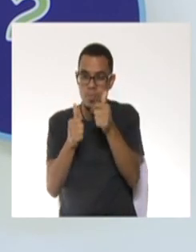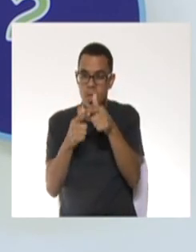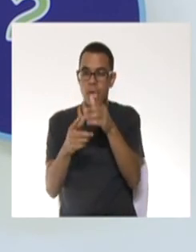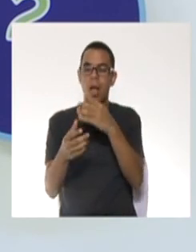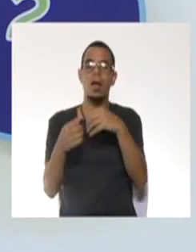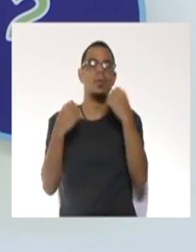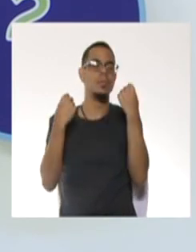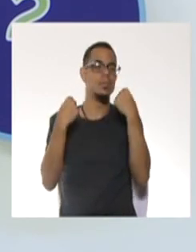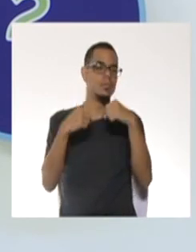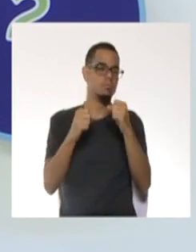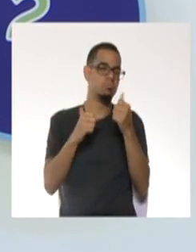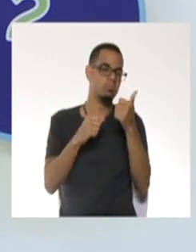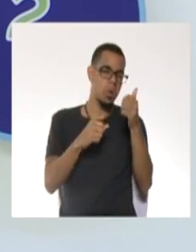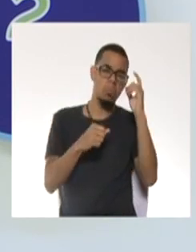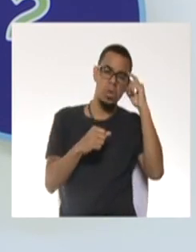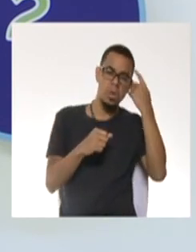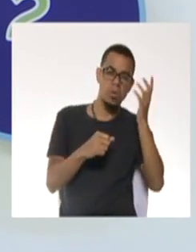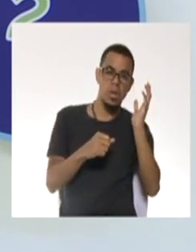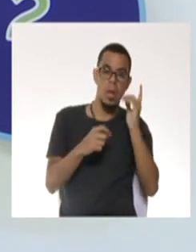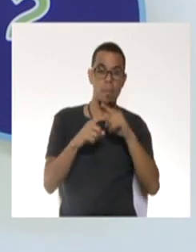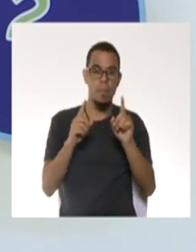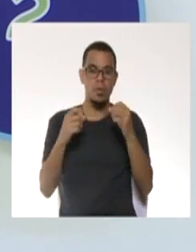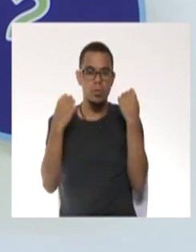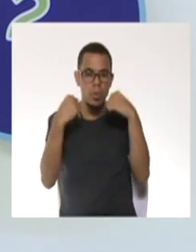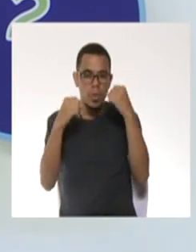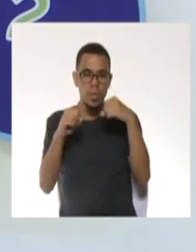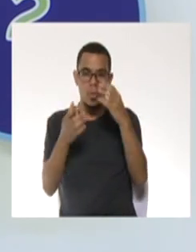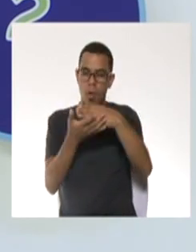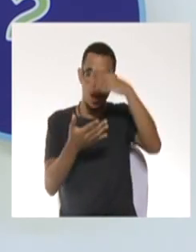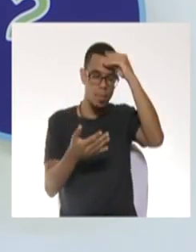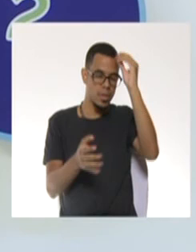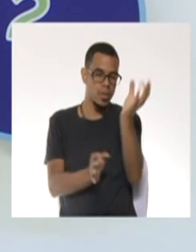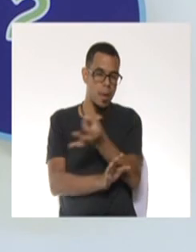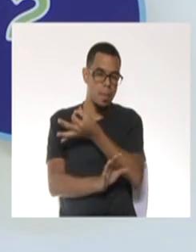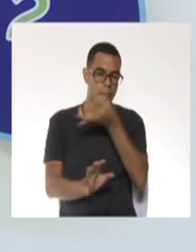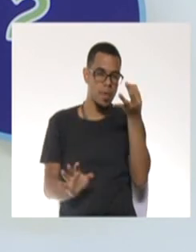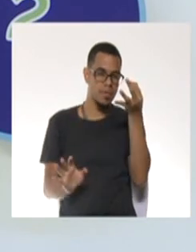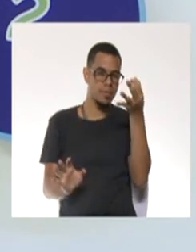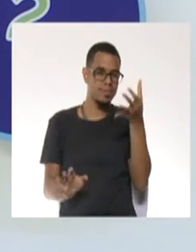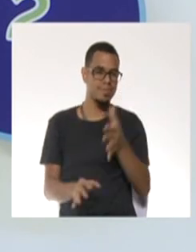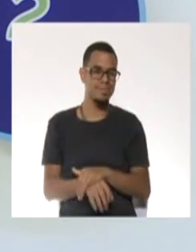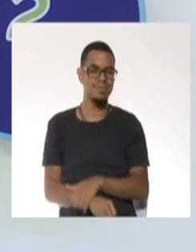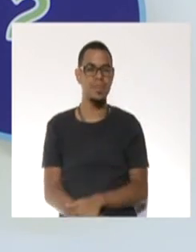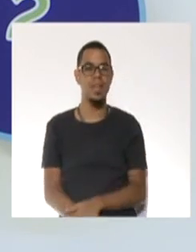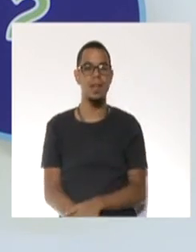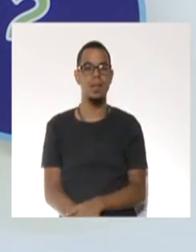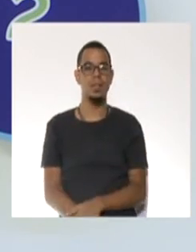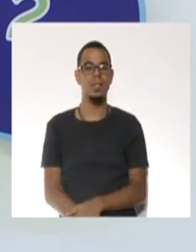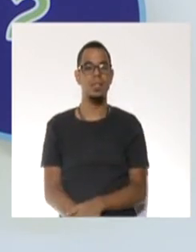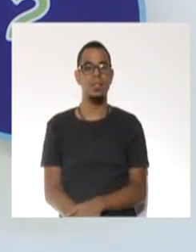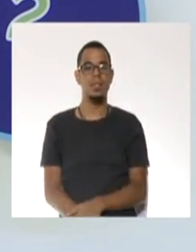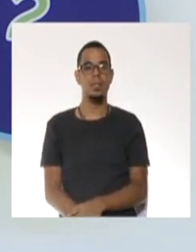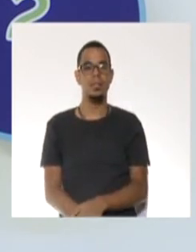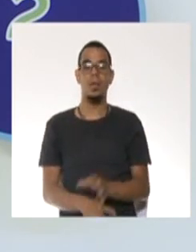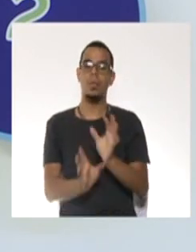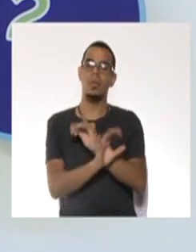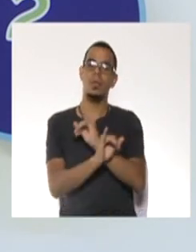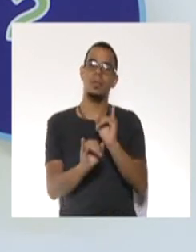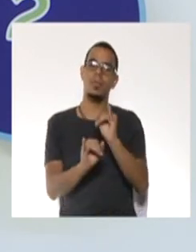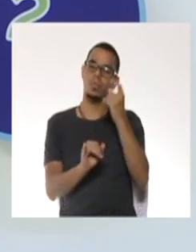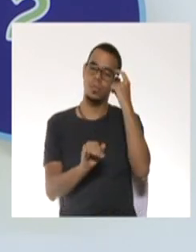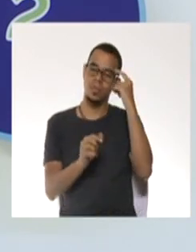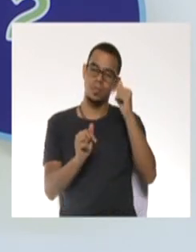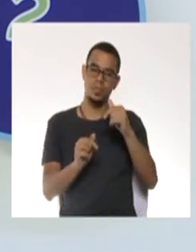lo practicamos, seguramente lo van a aprender. Damos con esto entonces final al segmento por el día de